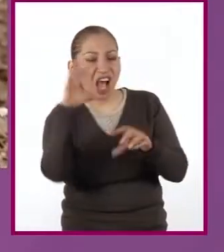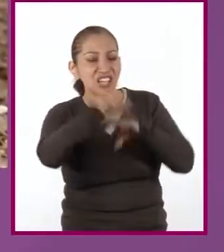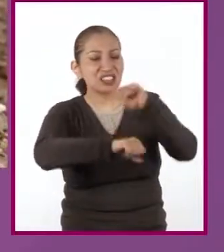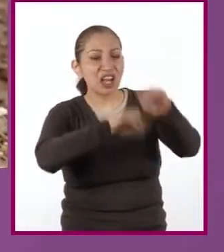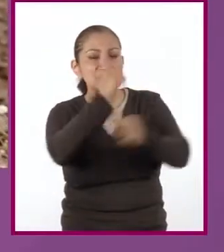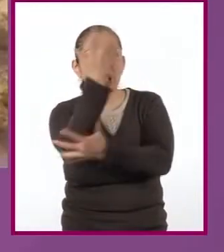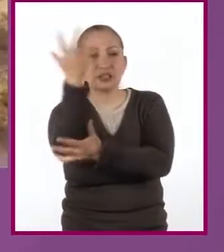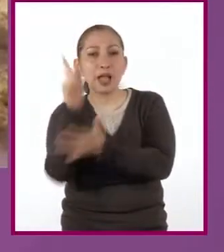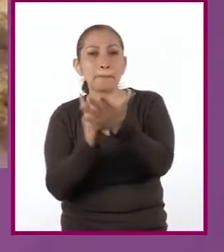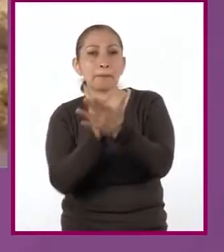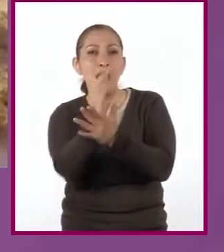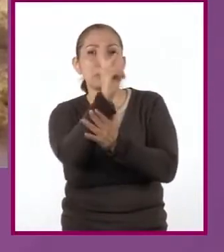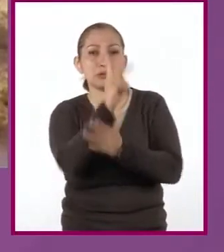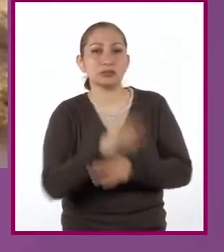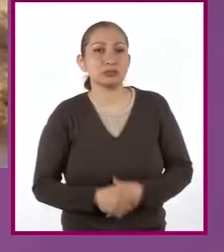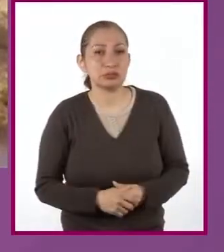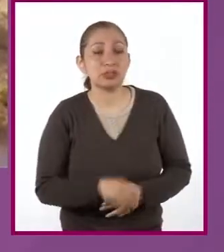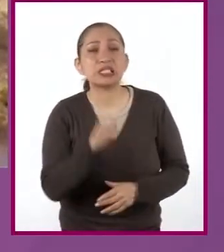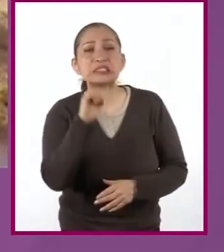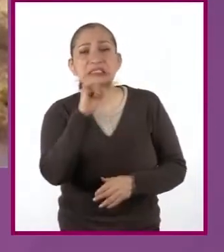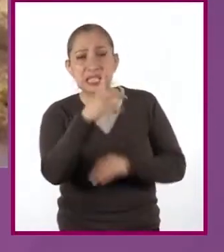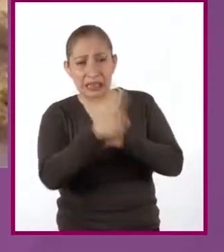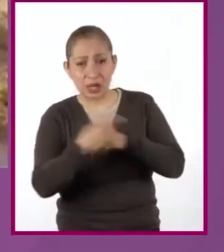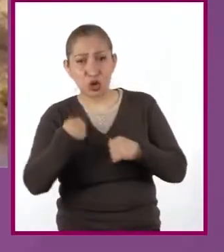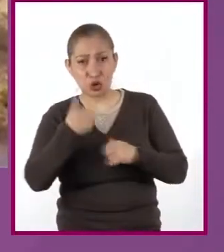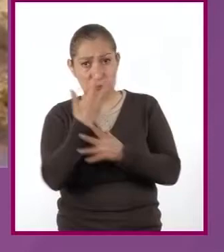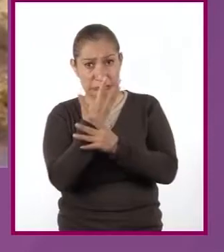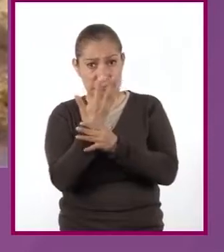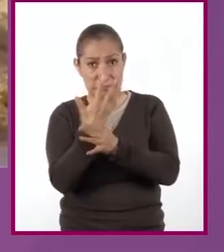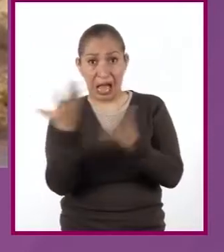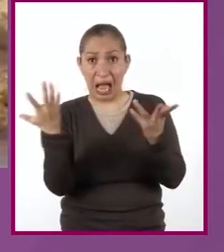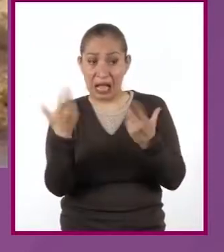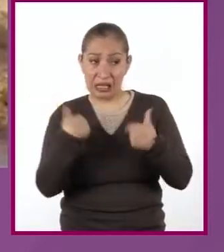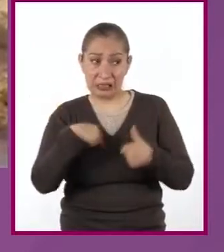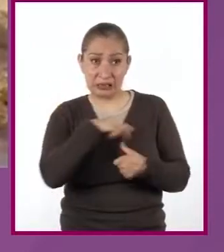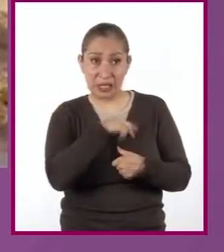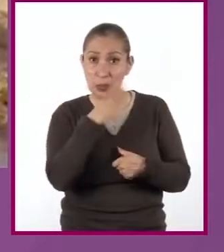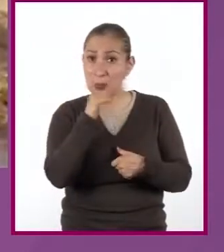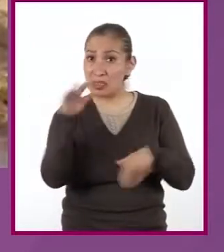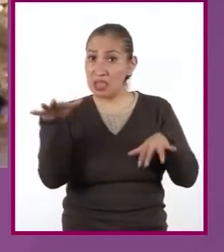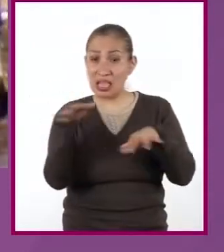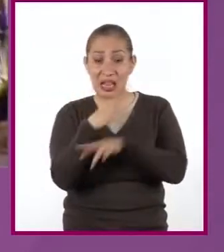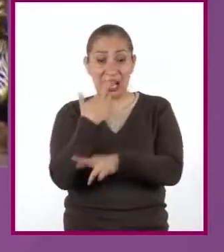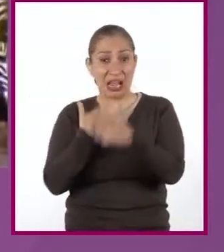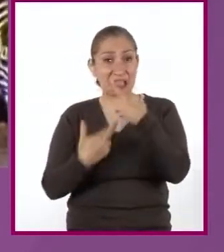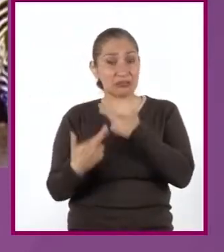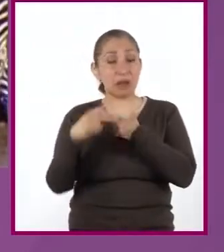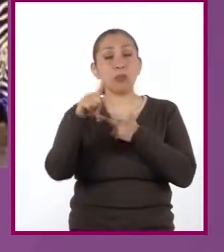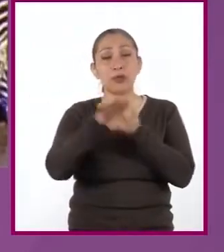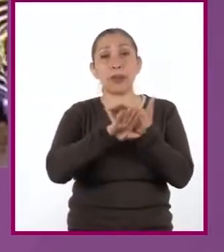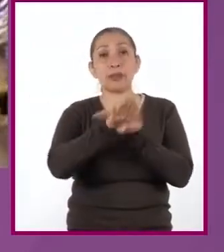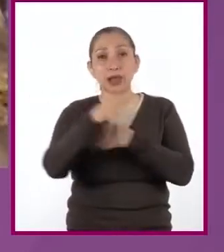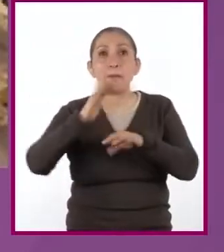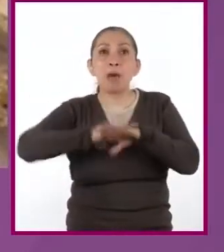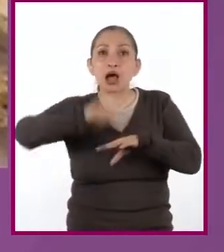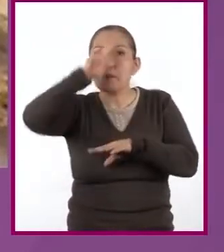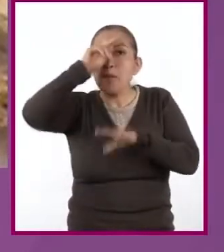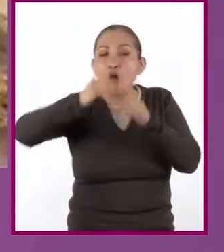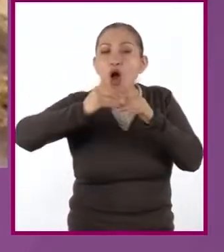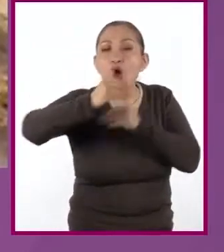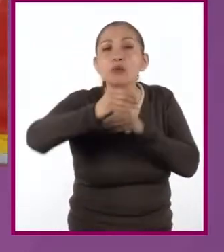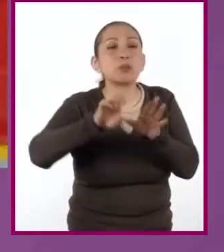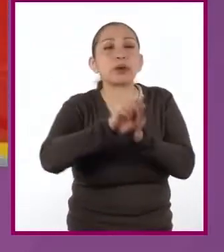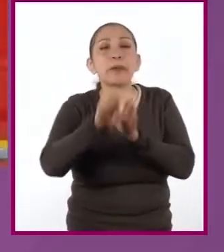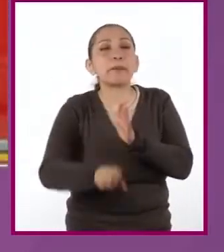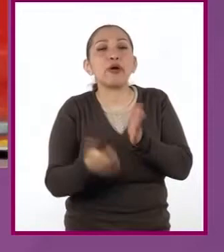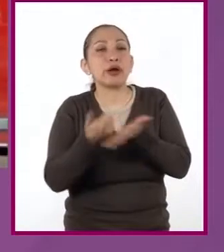bosques y cultivos. Aunque el daño que hemos causado al planeta es irreversible, podemos evitar que aumente con acciones